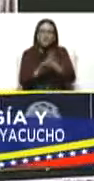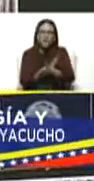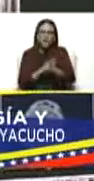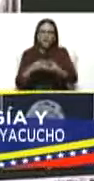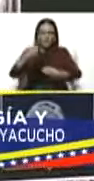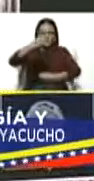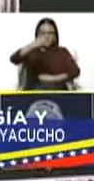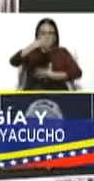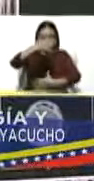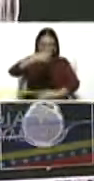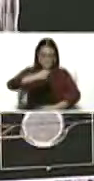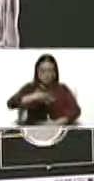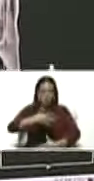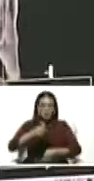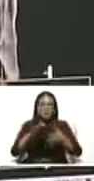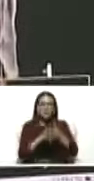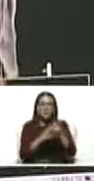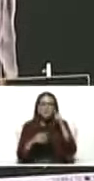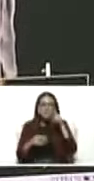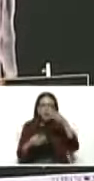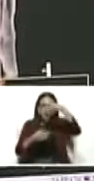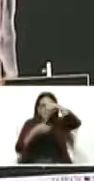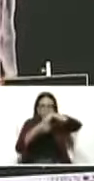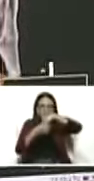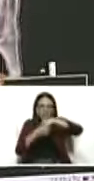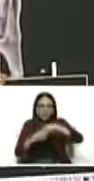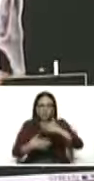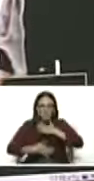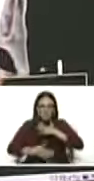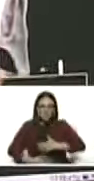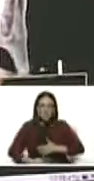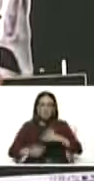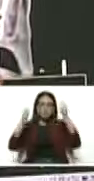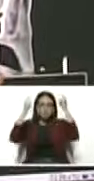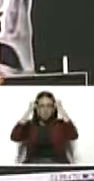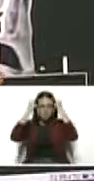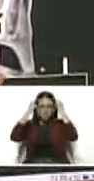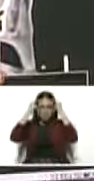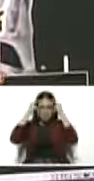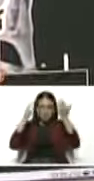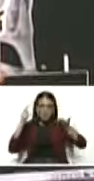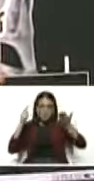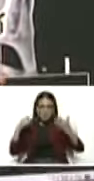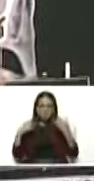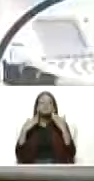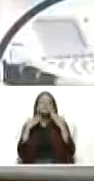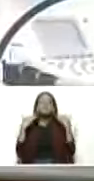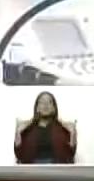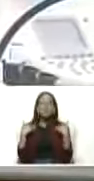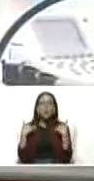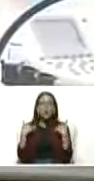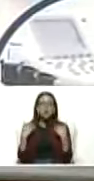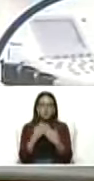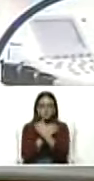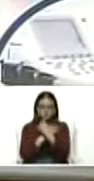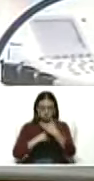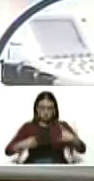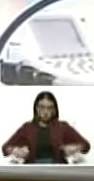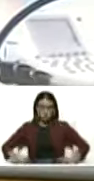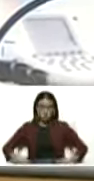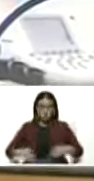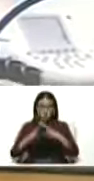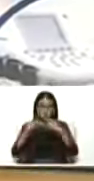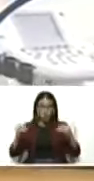hace tomografías de todas las partes del cuerpo, de cabeza, cuello, con contraste,